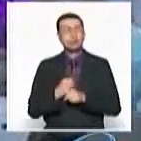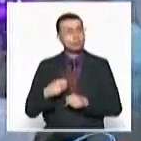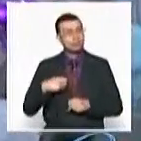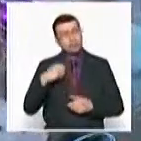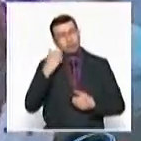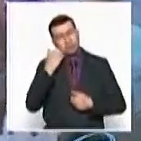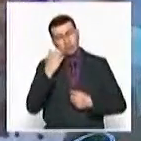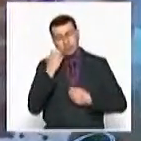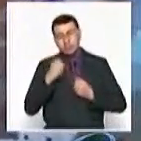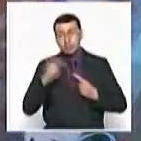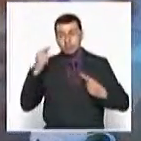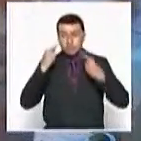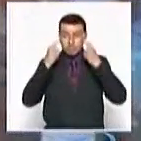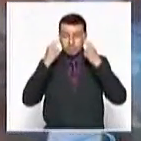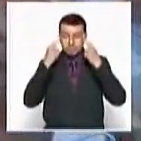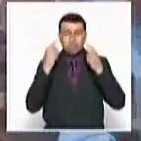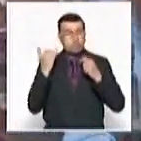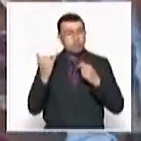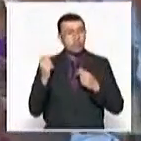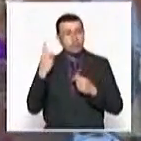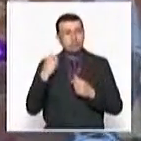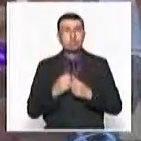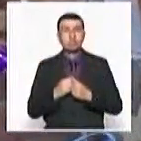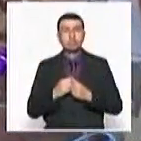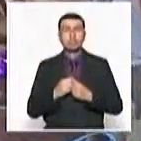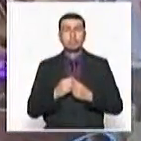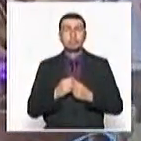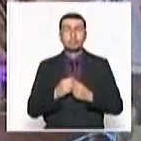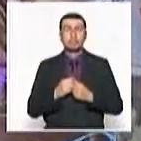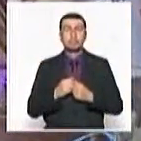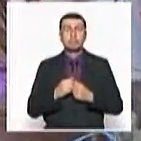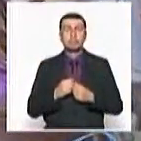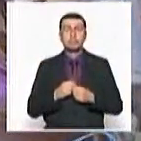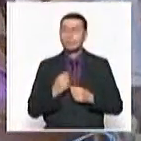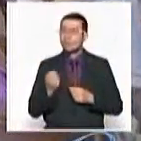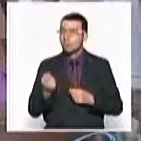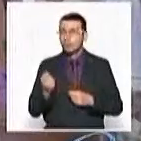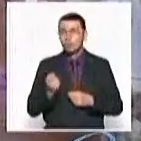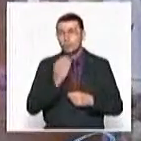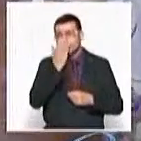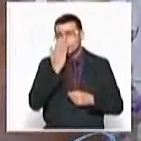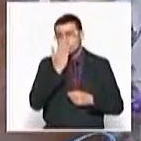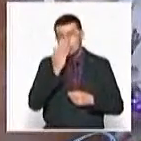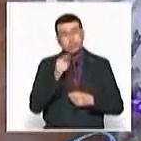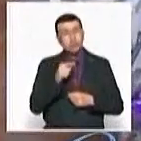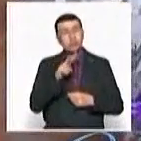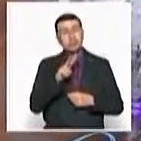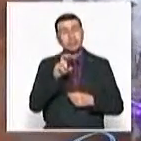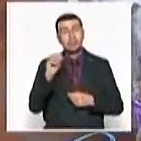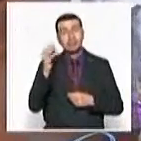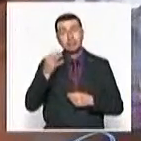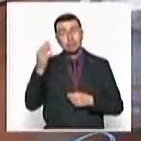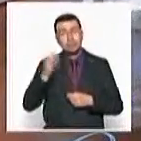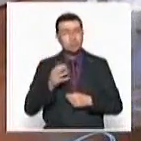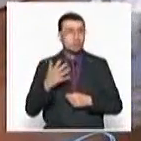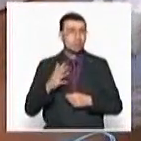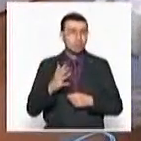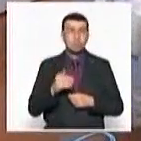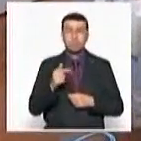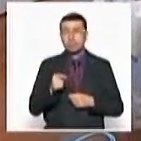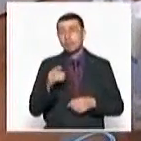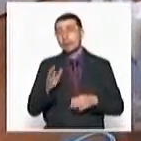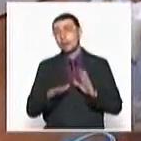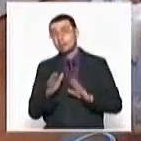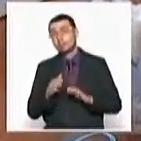una comunicación intraverticular severa por su poca oxigenación, 70% en promedio en condiciones